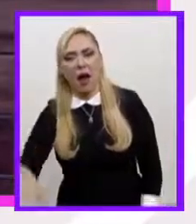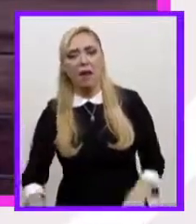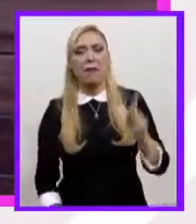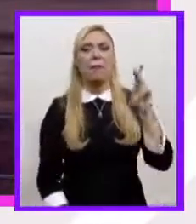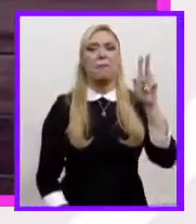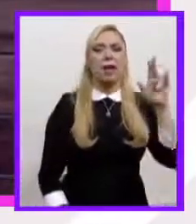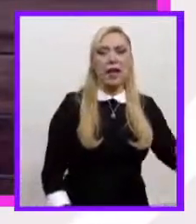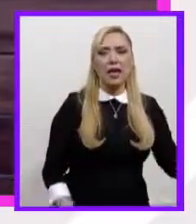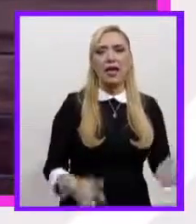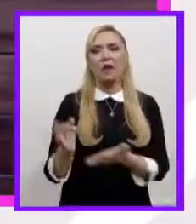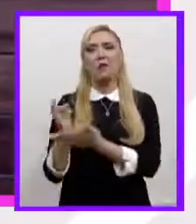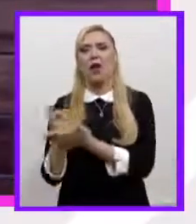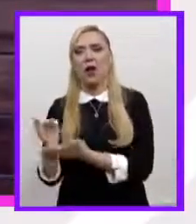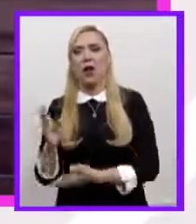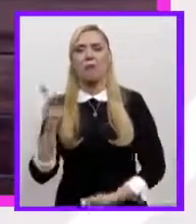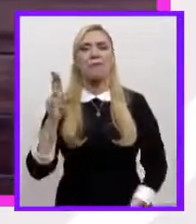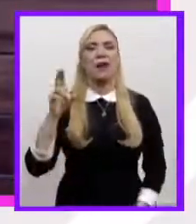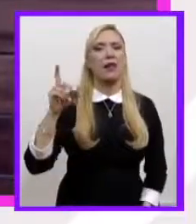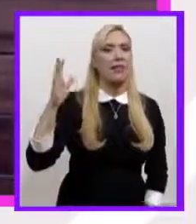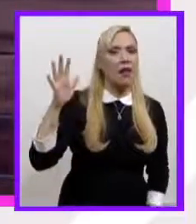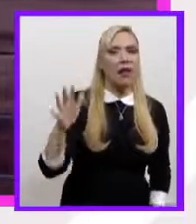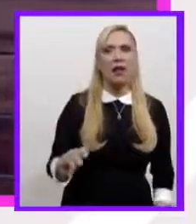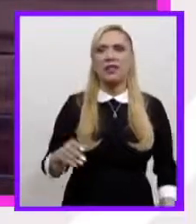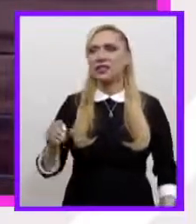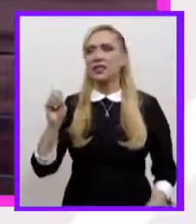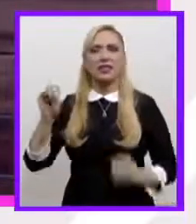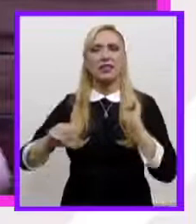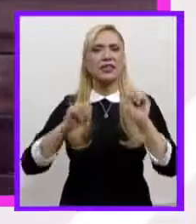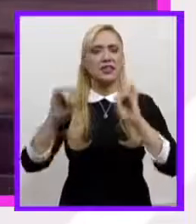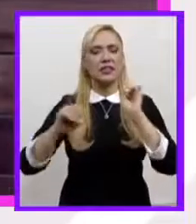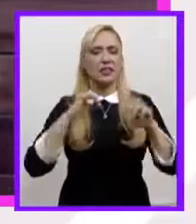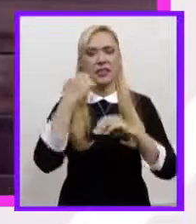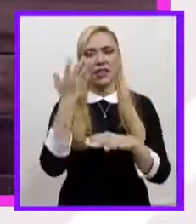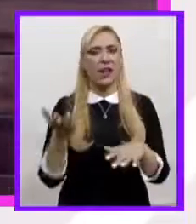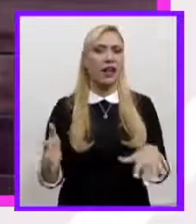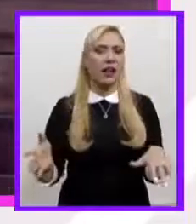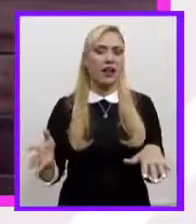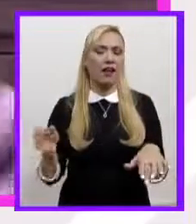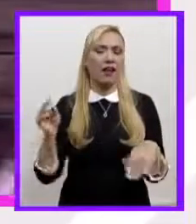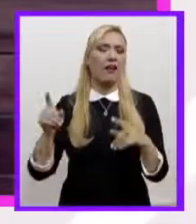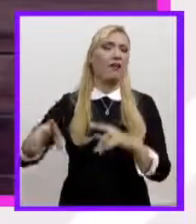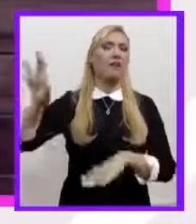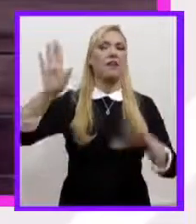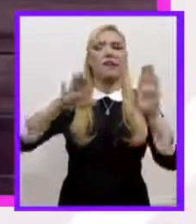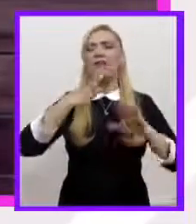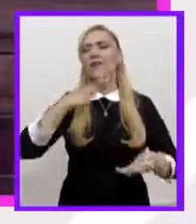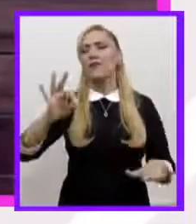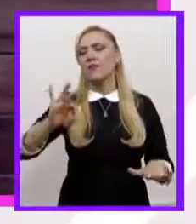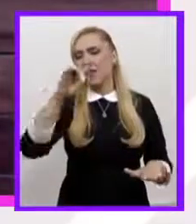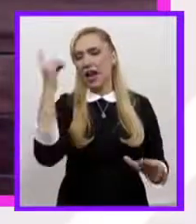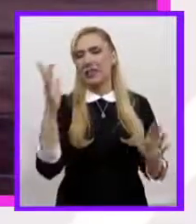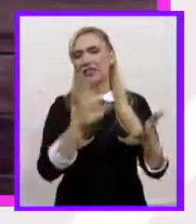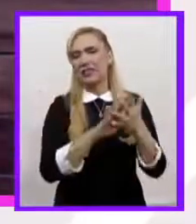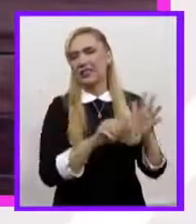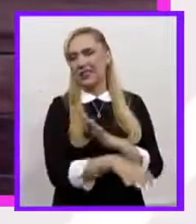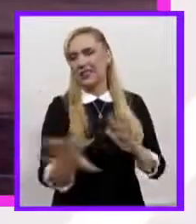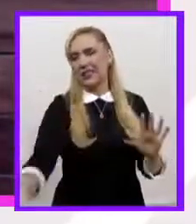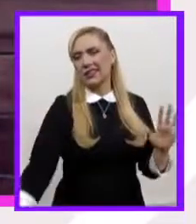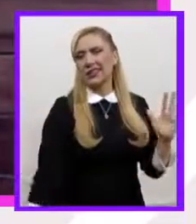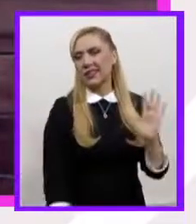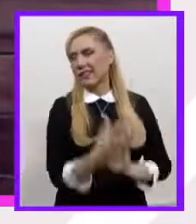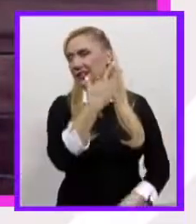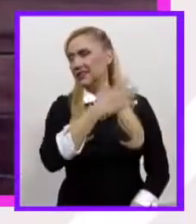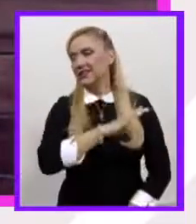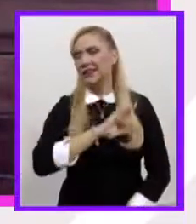PRD, vamos juntos a crear nuevos tipos penales porque sí, es lo más sencillo, incluso en términos de